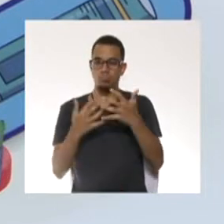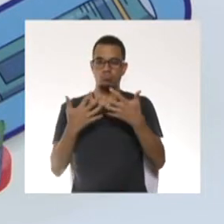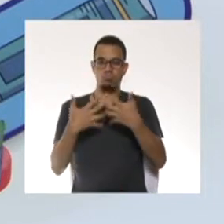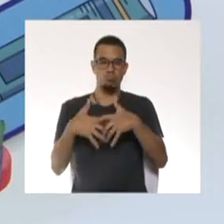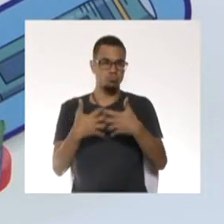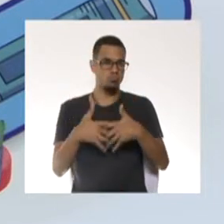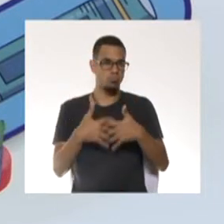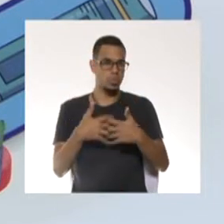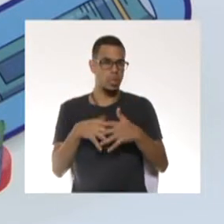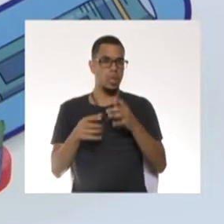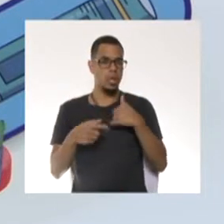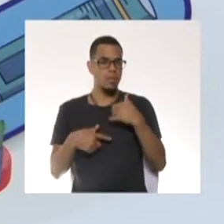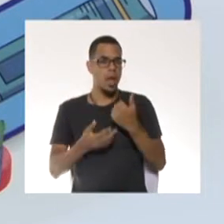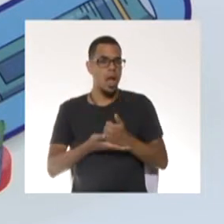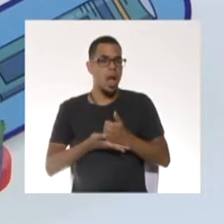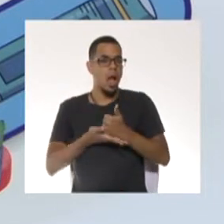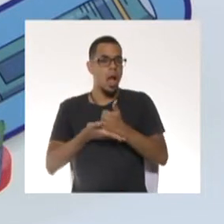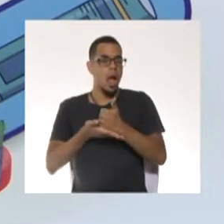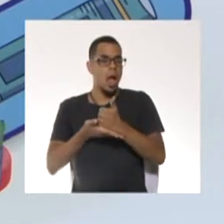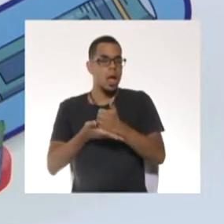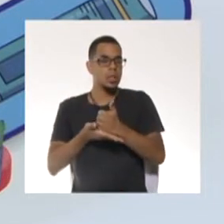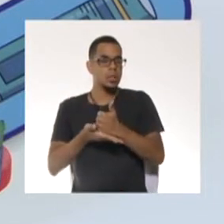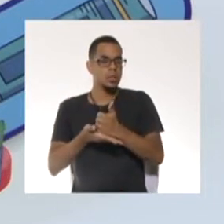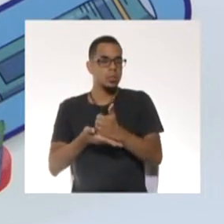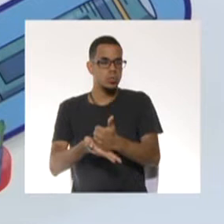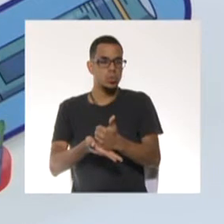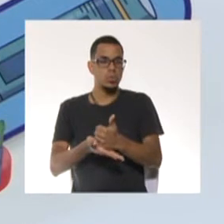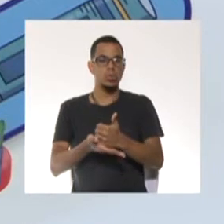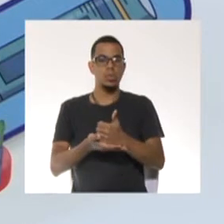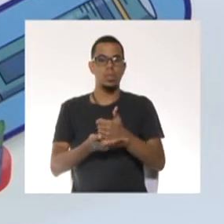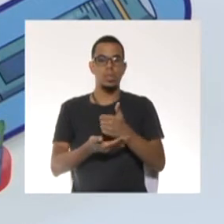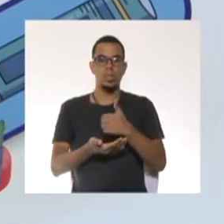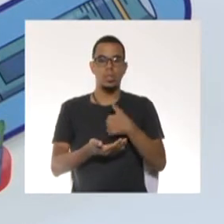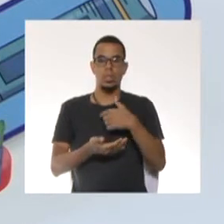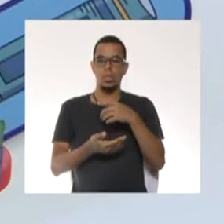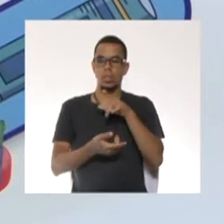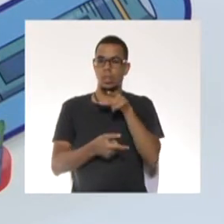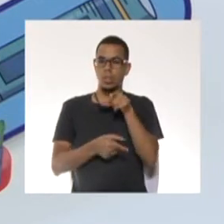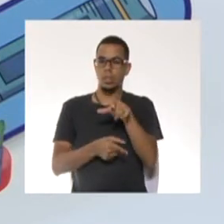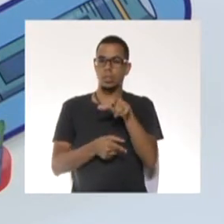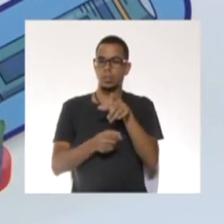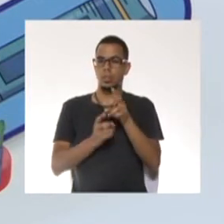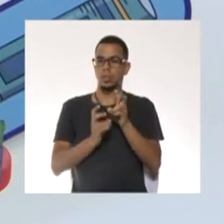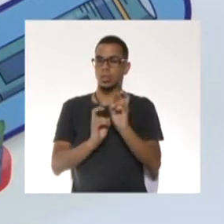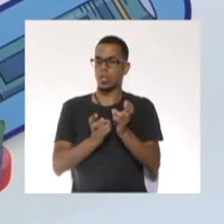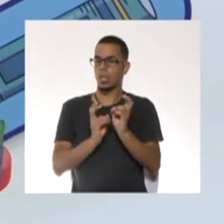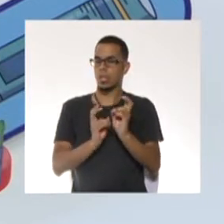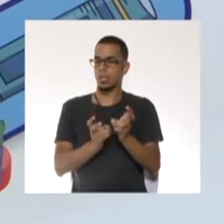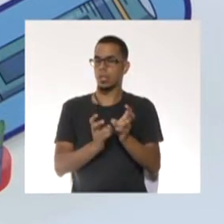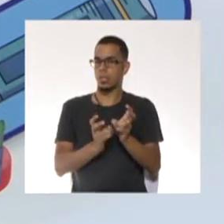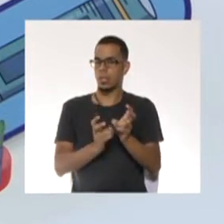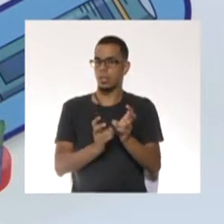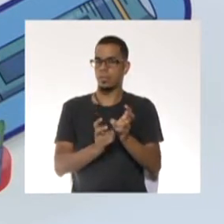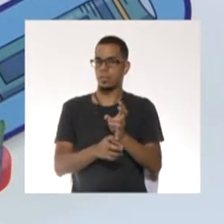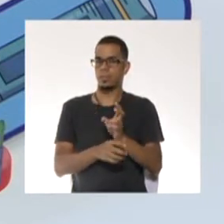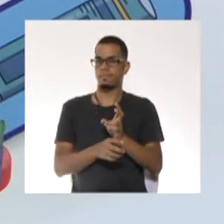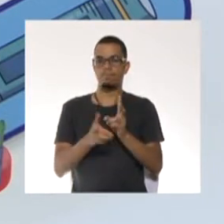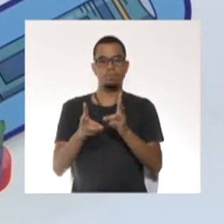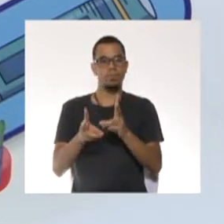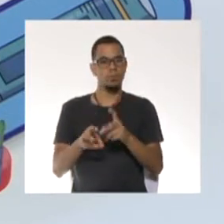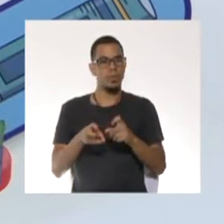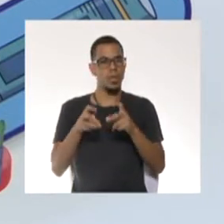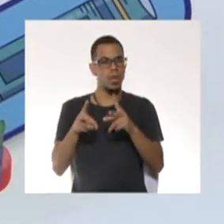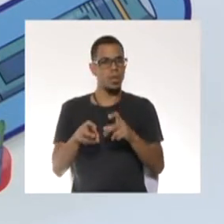a ayudar a que esa agricultura que la habíamos tratado en días anteriores, que